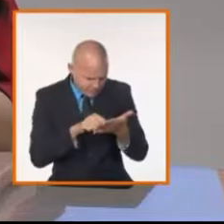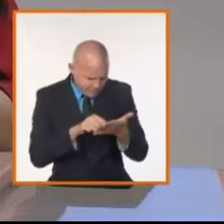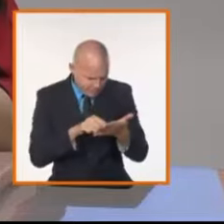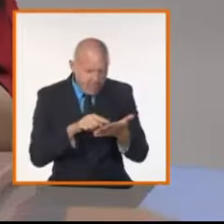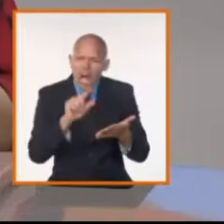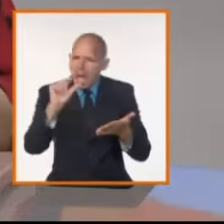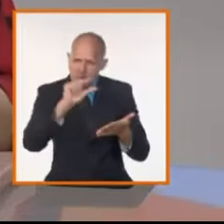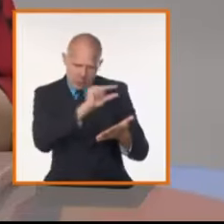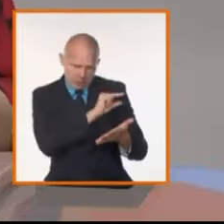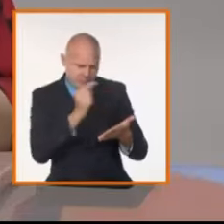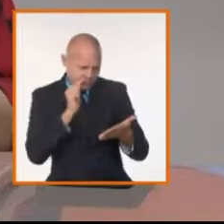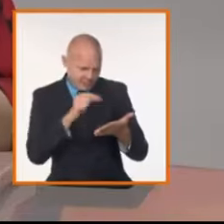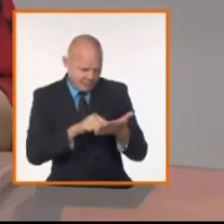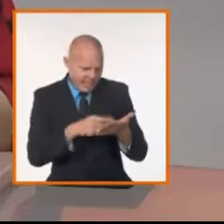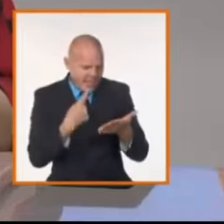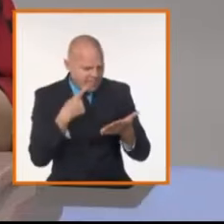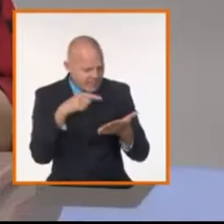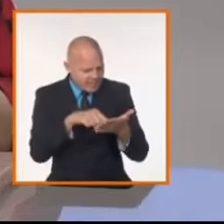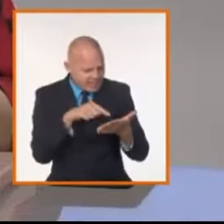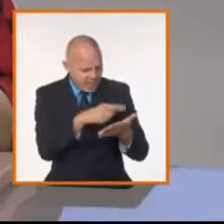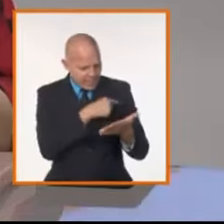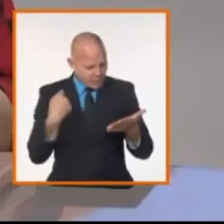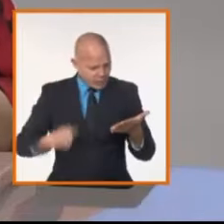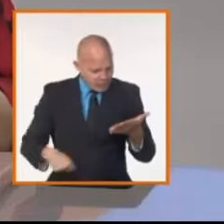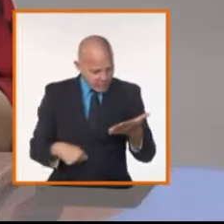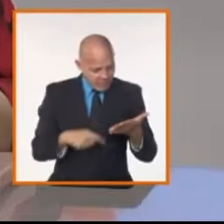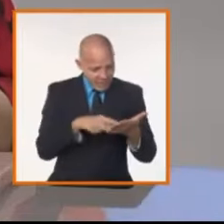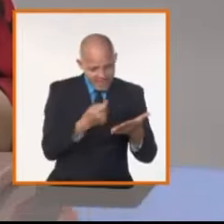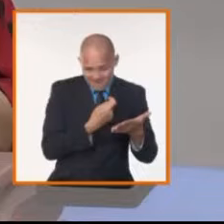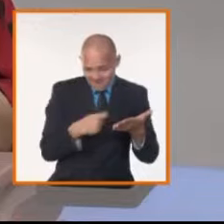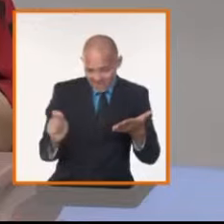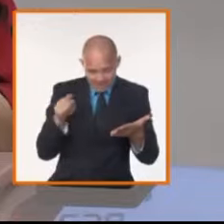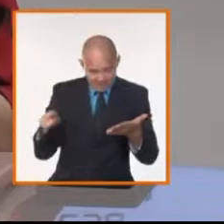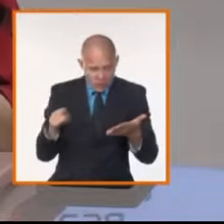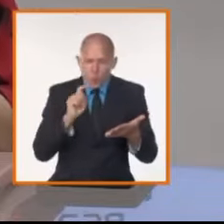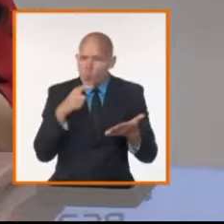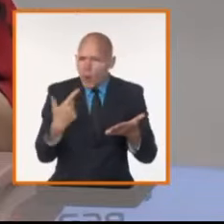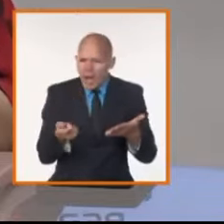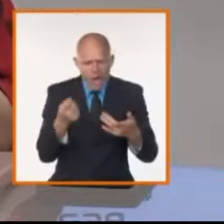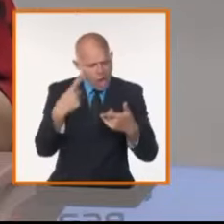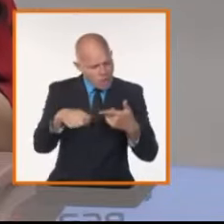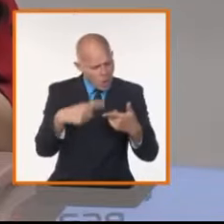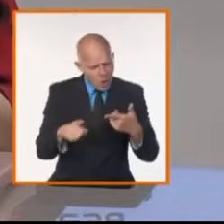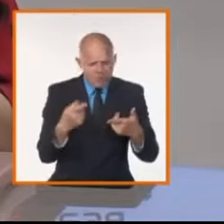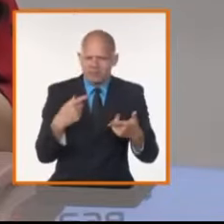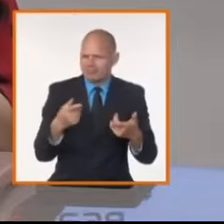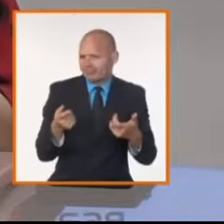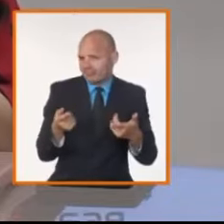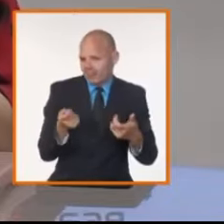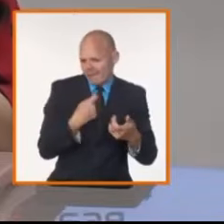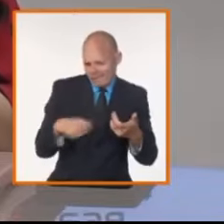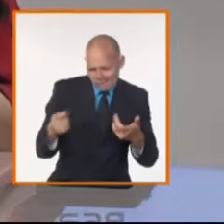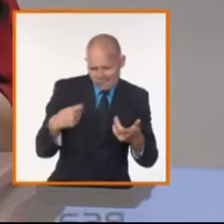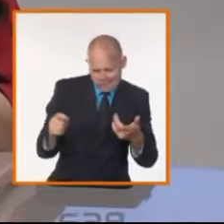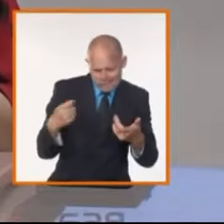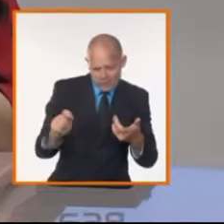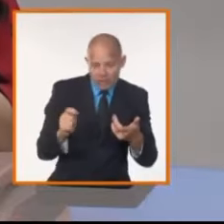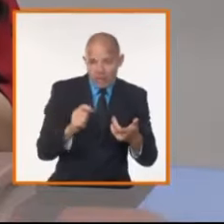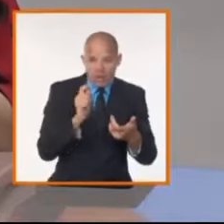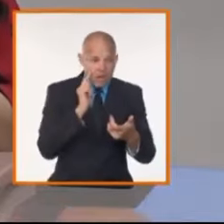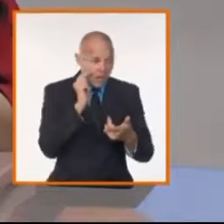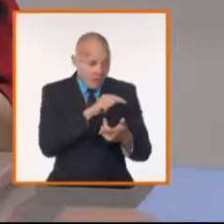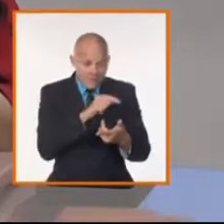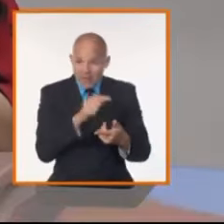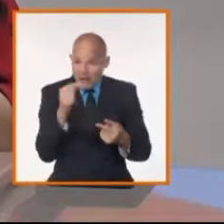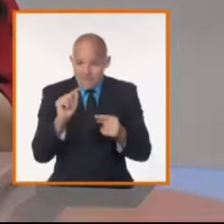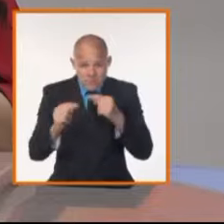días Mira china exporta Rusia más de 300 millones de dólares en artículos comerciales bí se ha convertido en